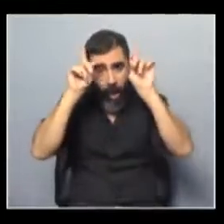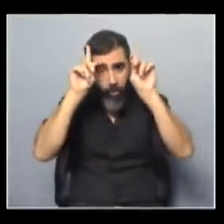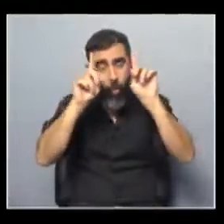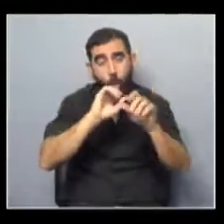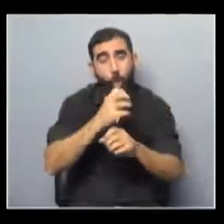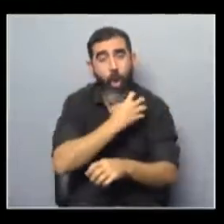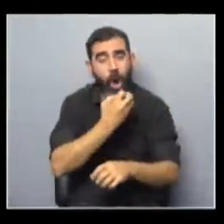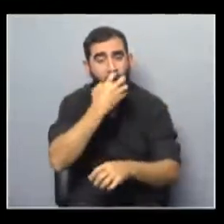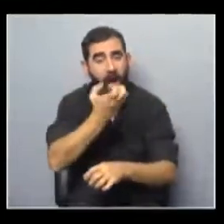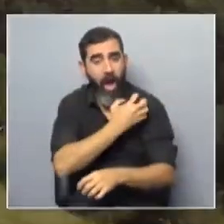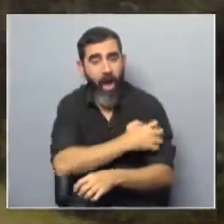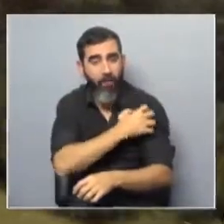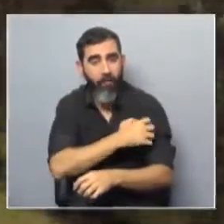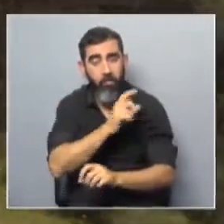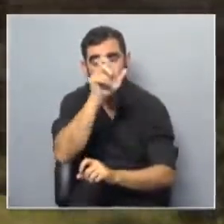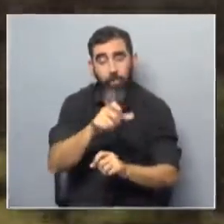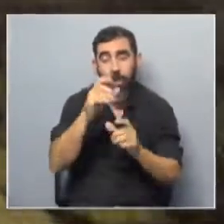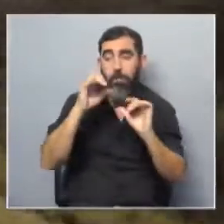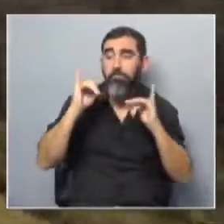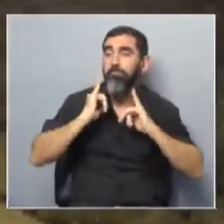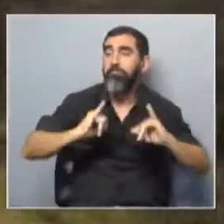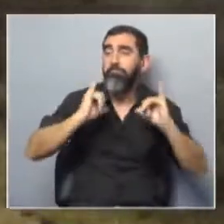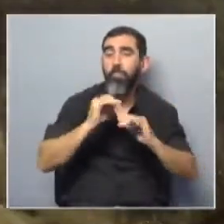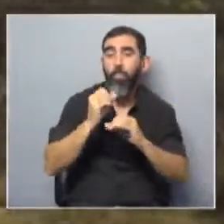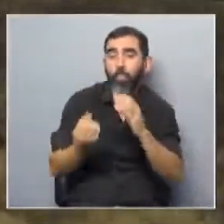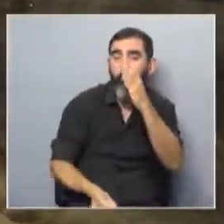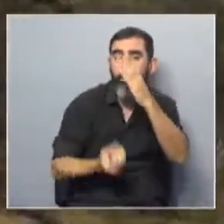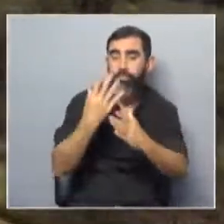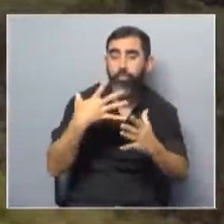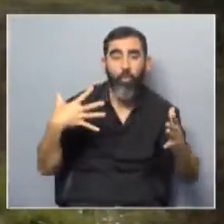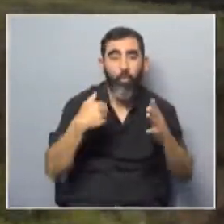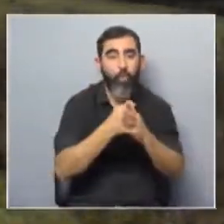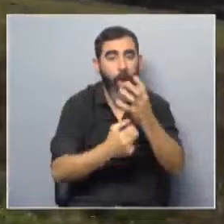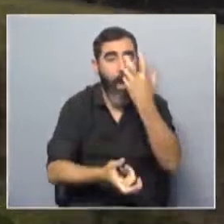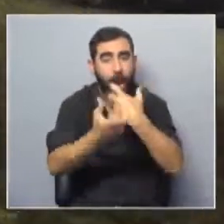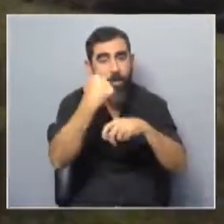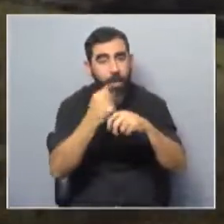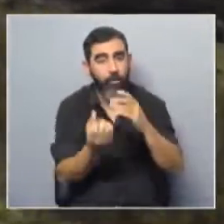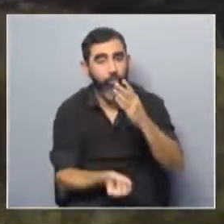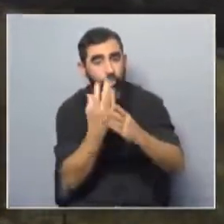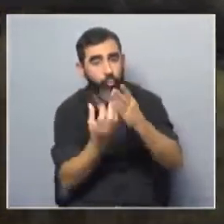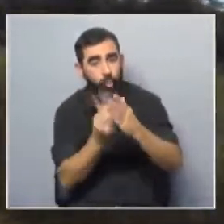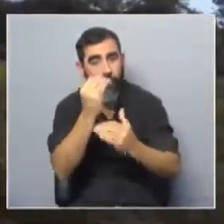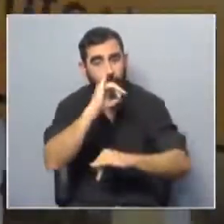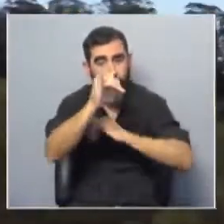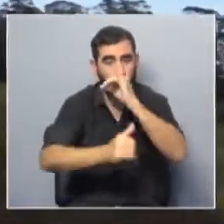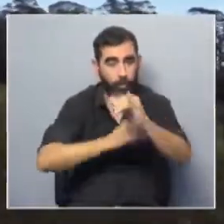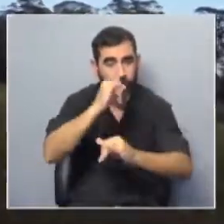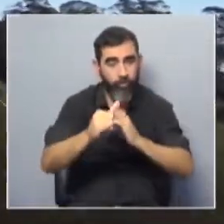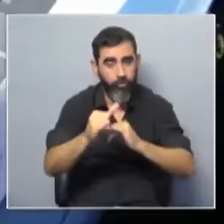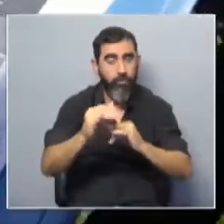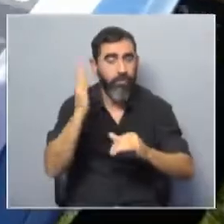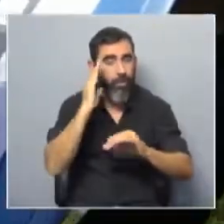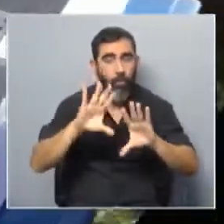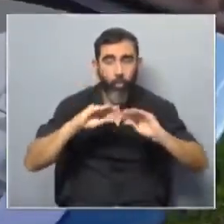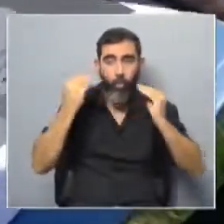en cualquier parte del país que esté recorriendo la carretera pueda subir un dato de atropello y eso llega a una base central, lo que nos va a permitir abarcar todo el